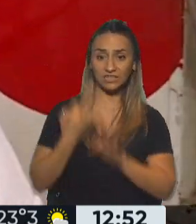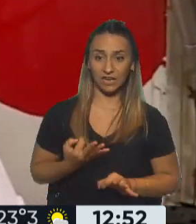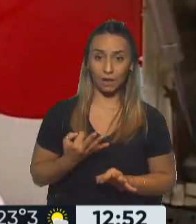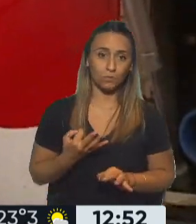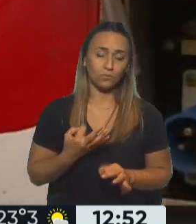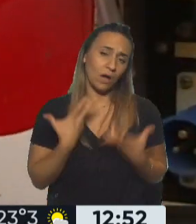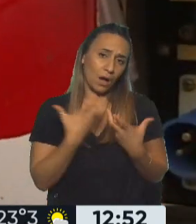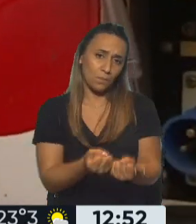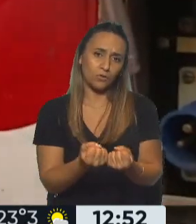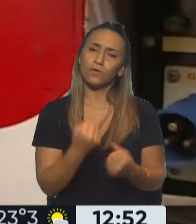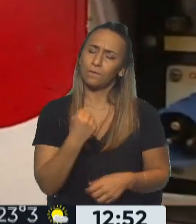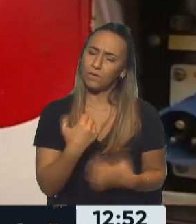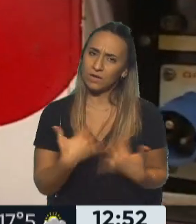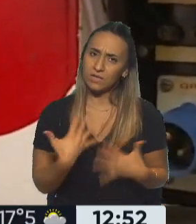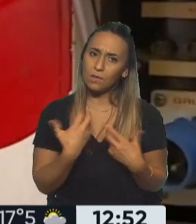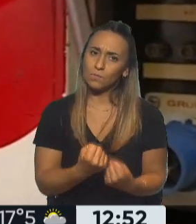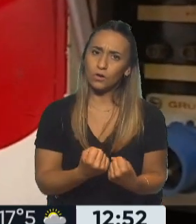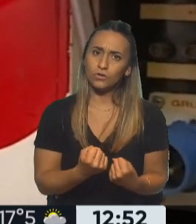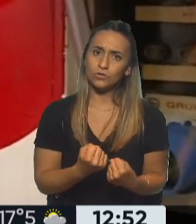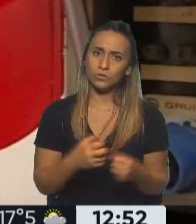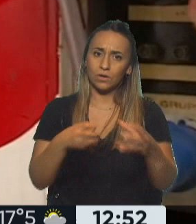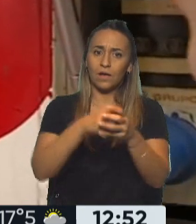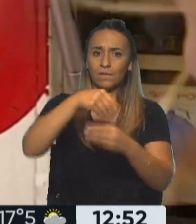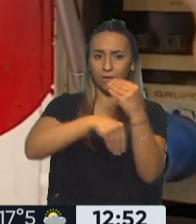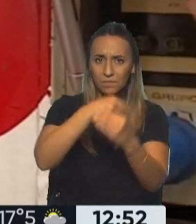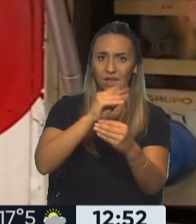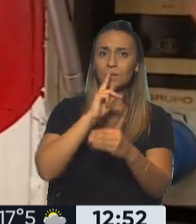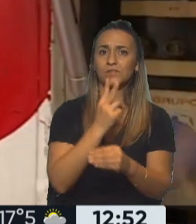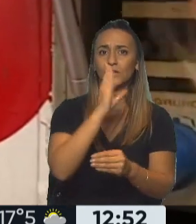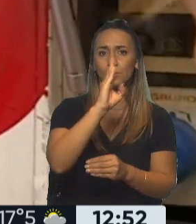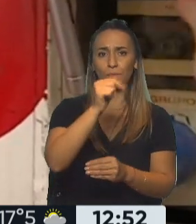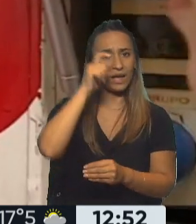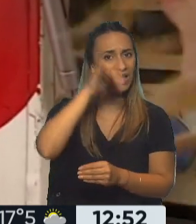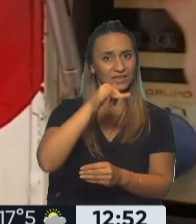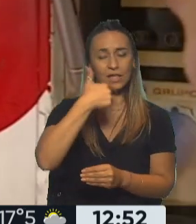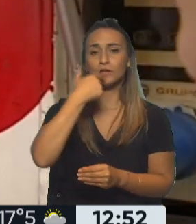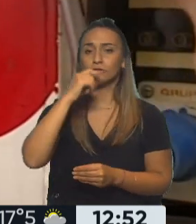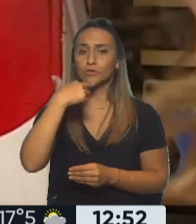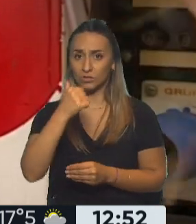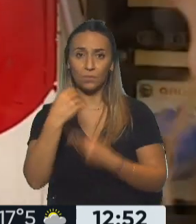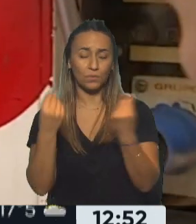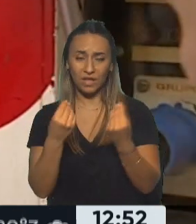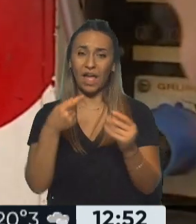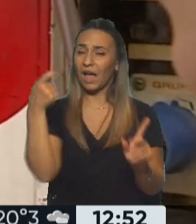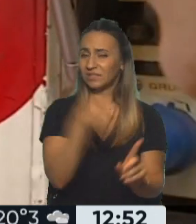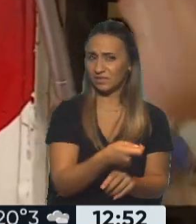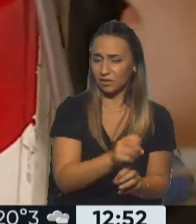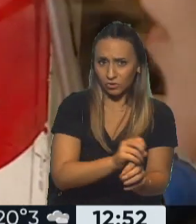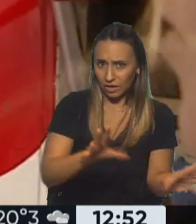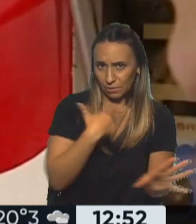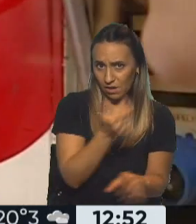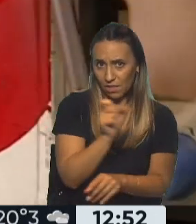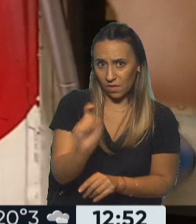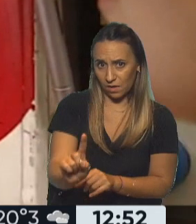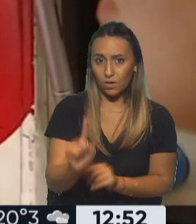nuestro apoyo incondicional a la familia Báez Sosa, ¿no? Por el terrible asesinato que se produjo de su hijo.